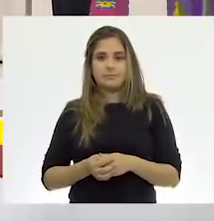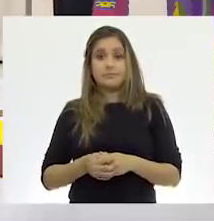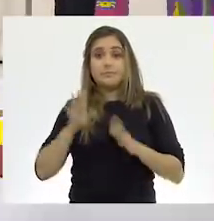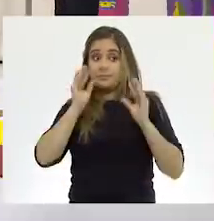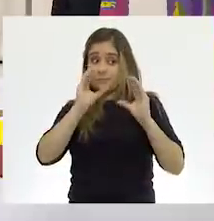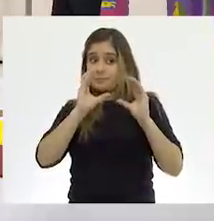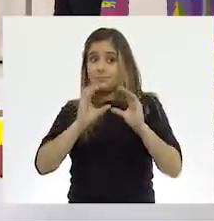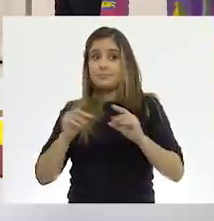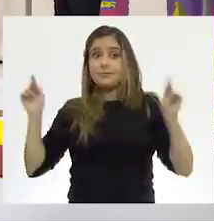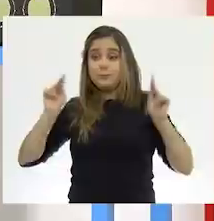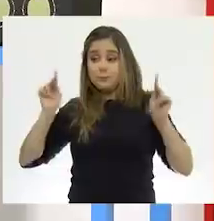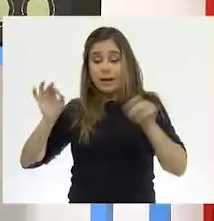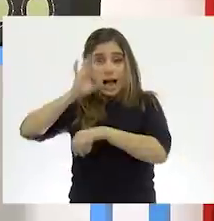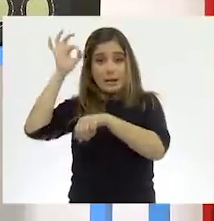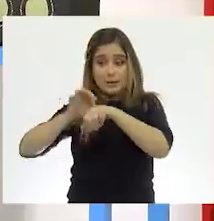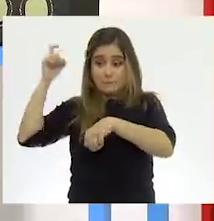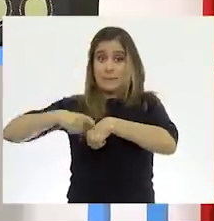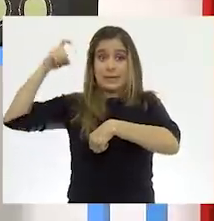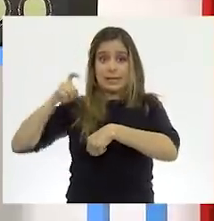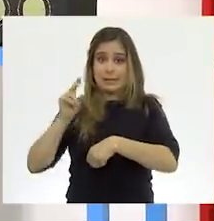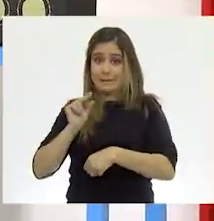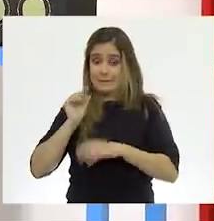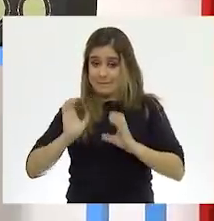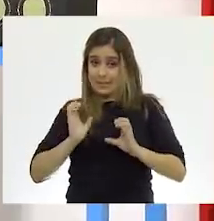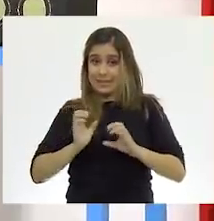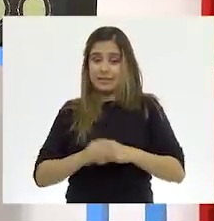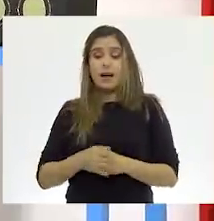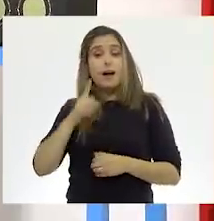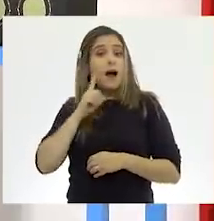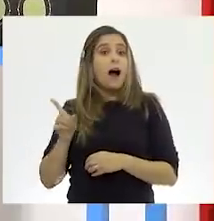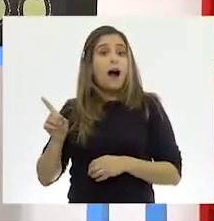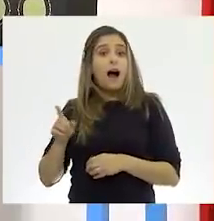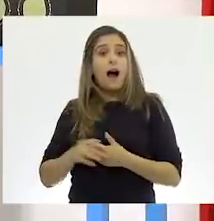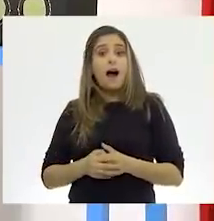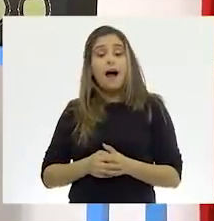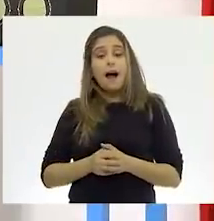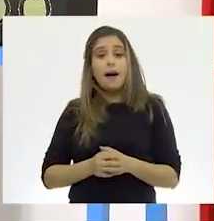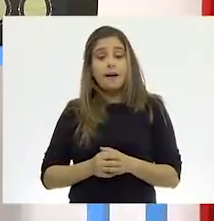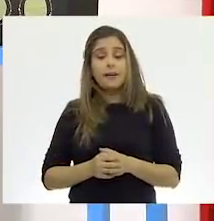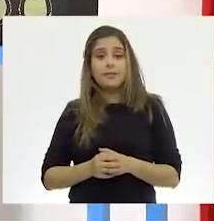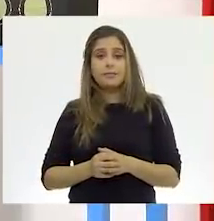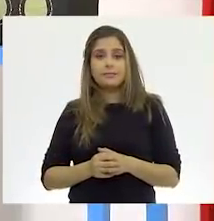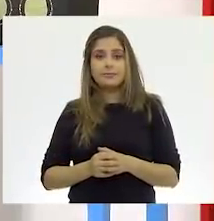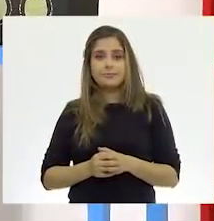pique, ¿eh? ¡Ay! ¡Ay, ay, ay! Sí. ¡Ay!